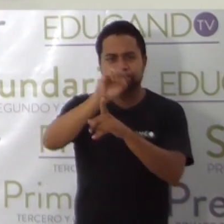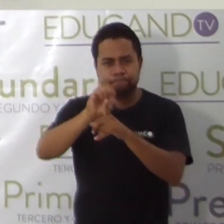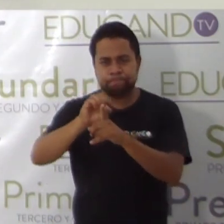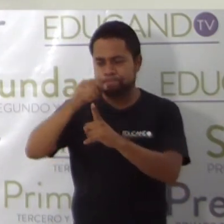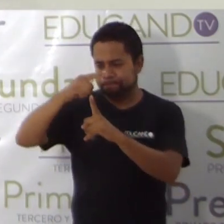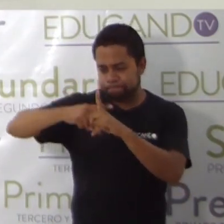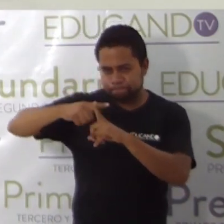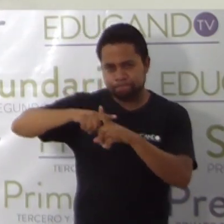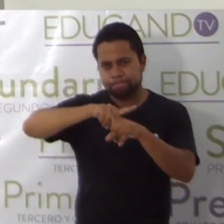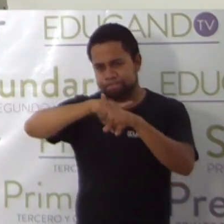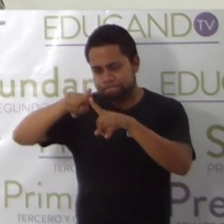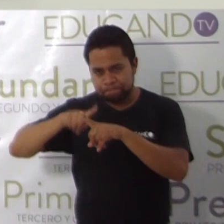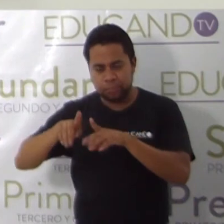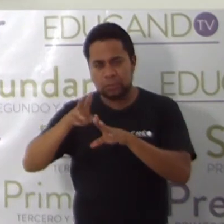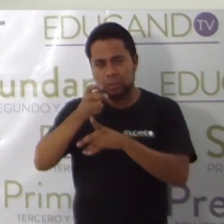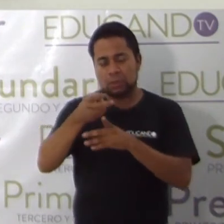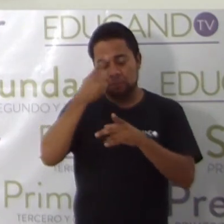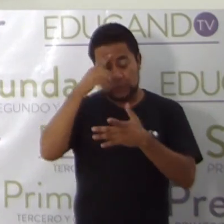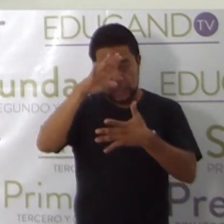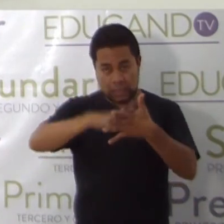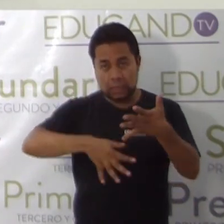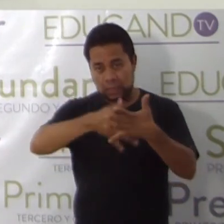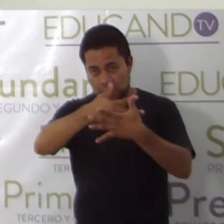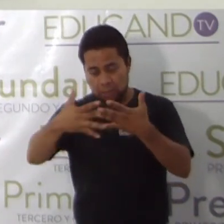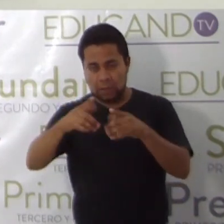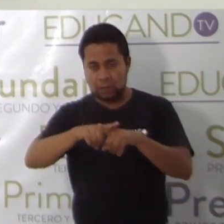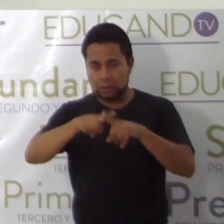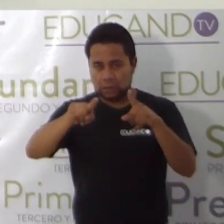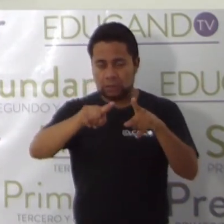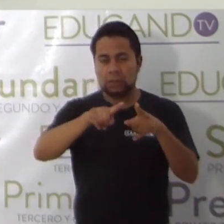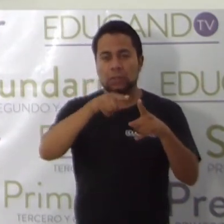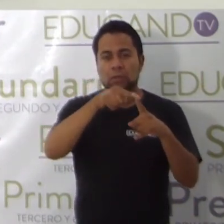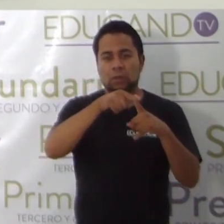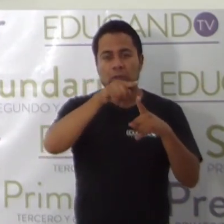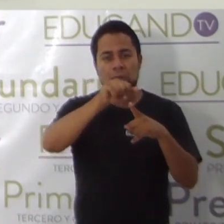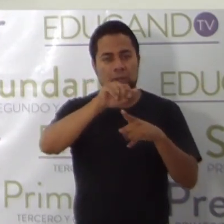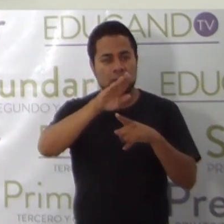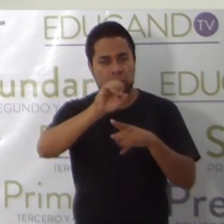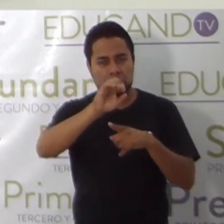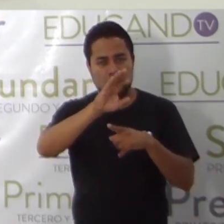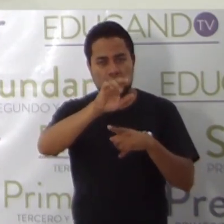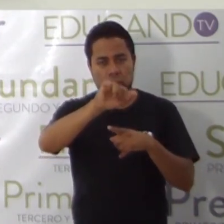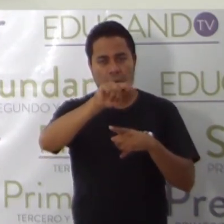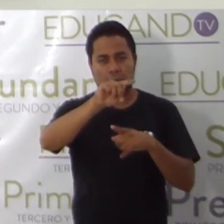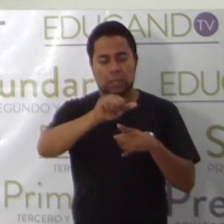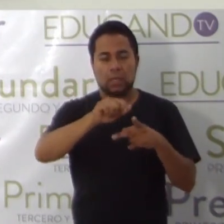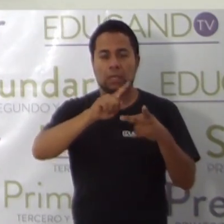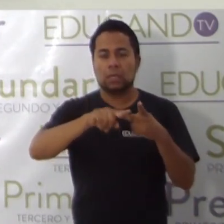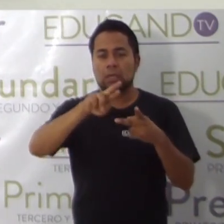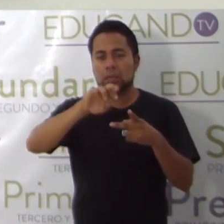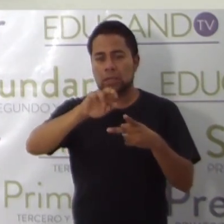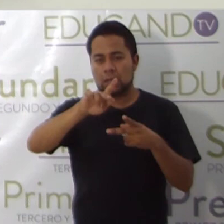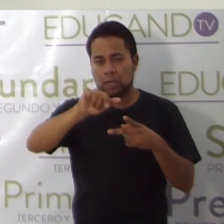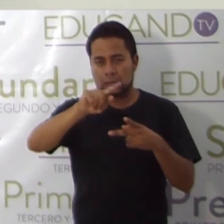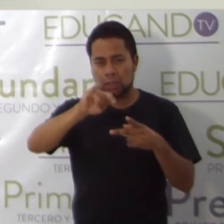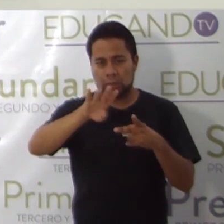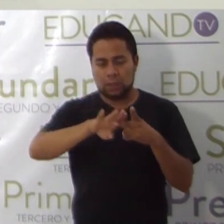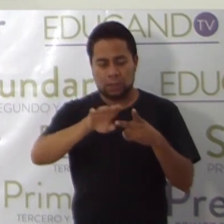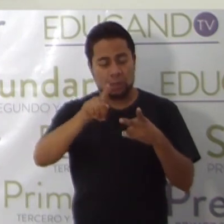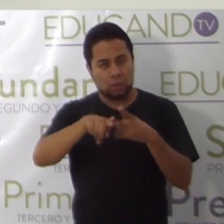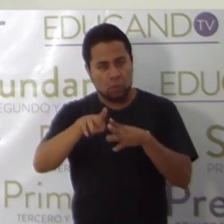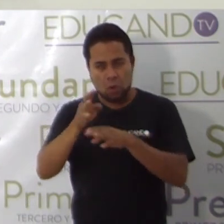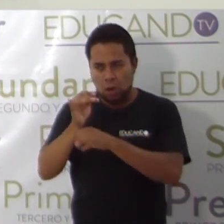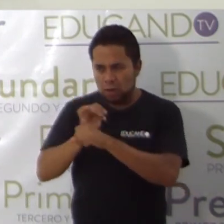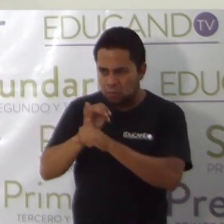frecuencia absoluta y relativa que vamos a ver hoy, las vamos a utilizar para organizar información que vamos a recoger